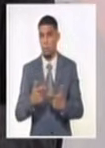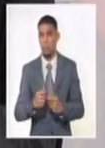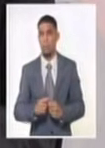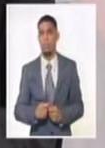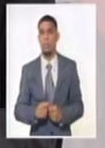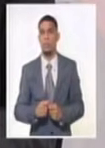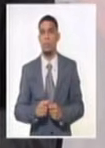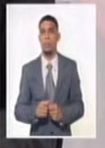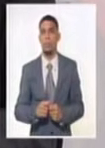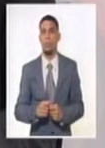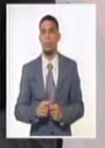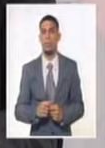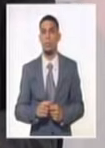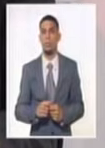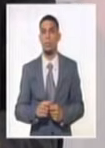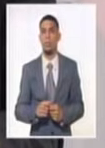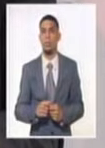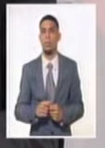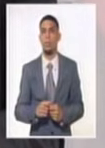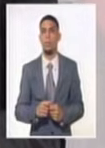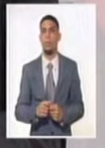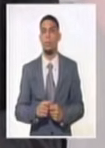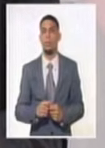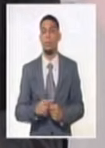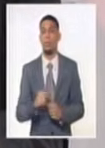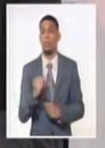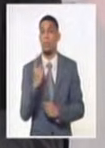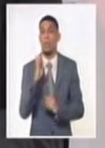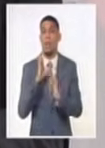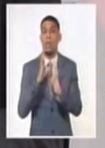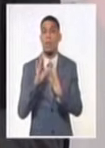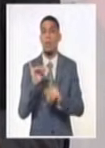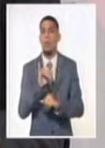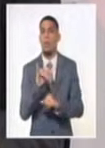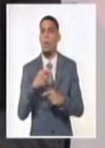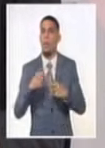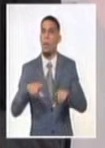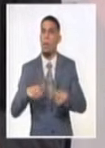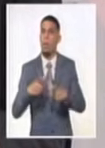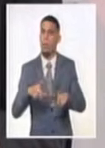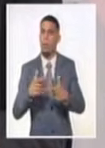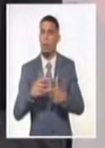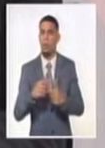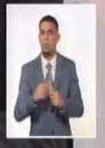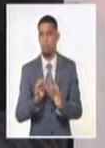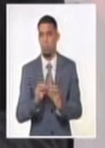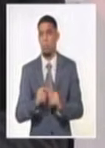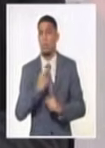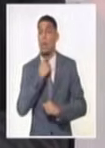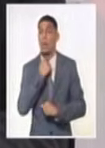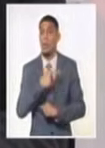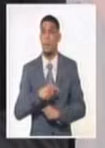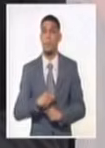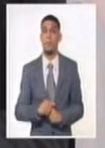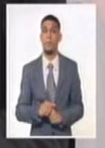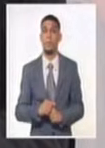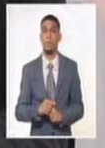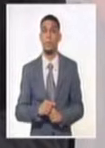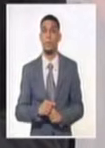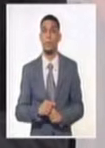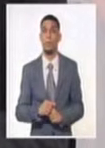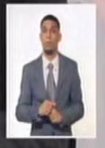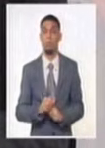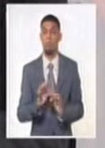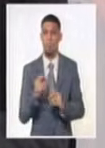evitar que se sigan deteriorando un grupo de esos indicadores. La fluctuación, por ejemplo, de nuestros